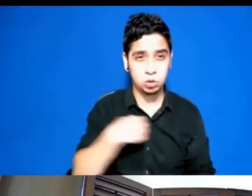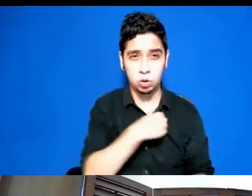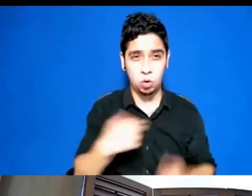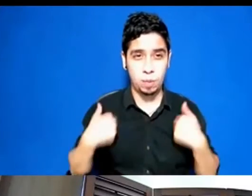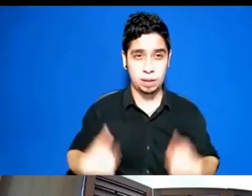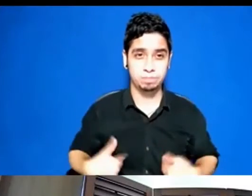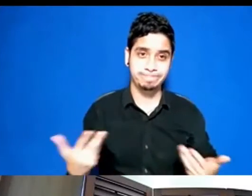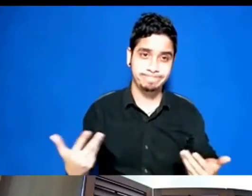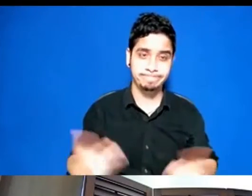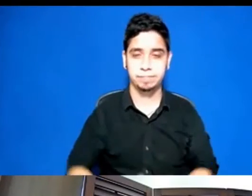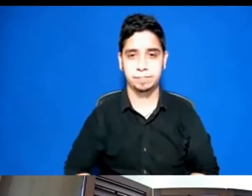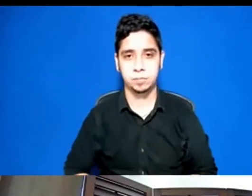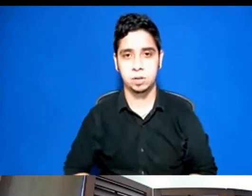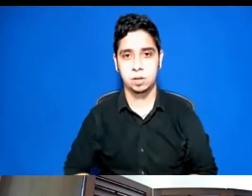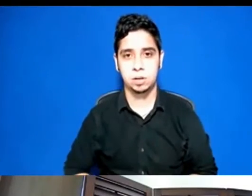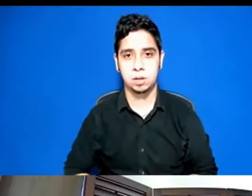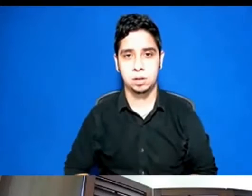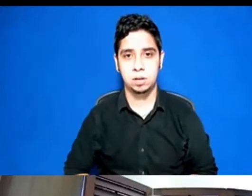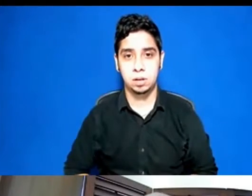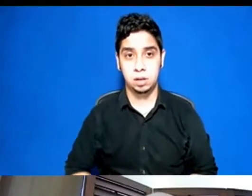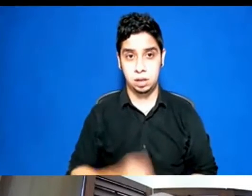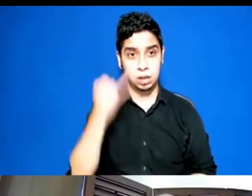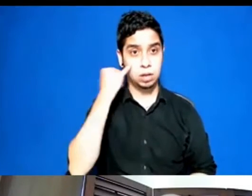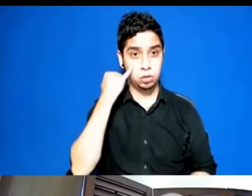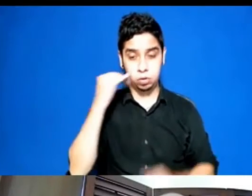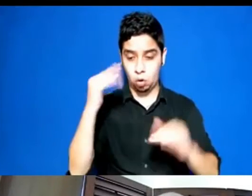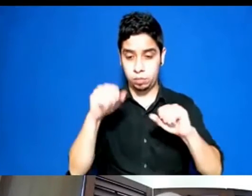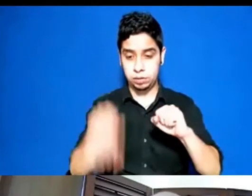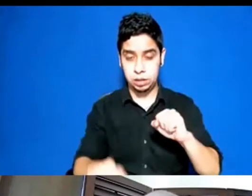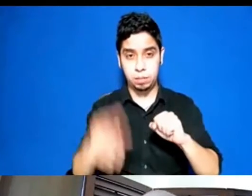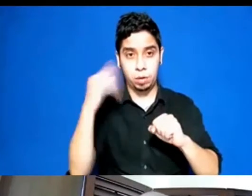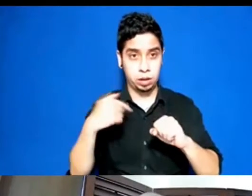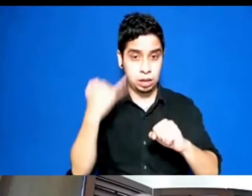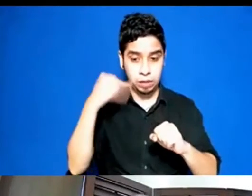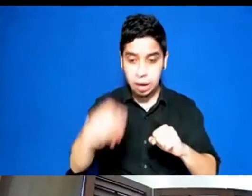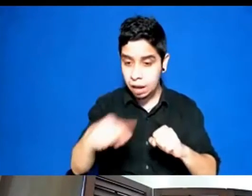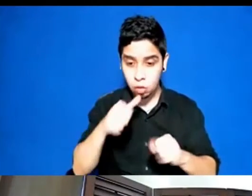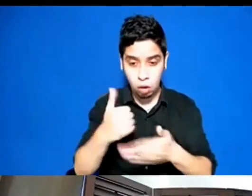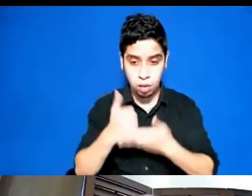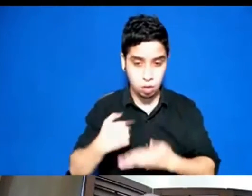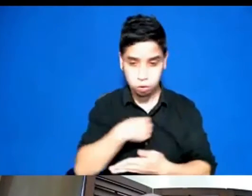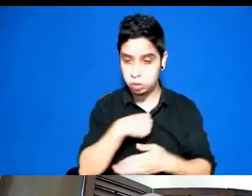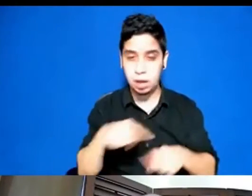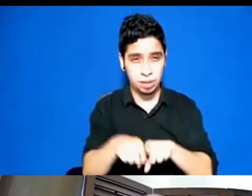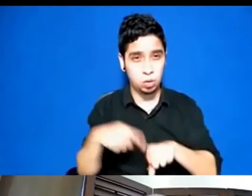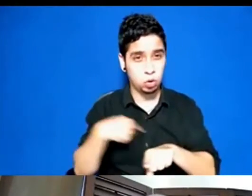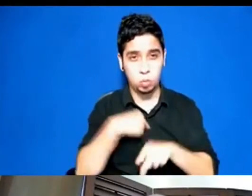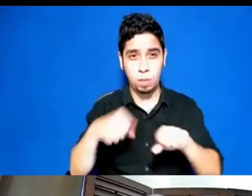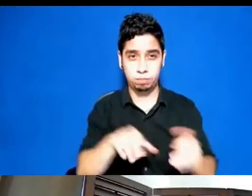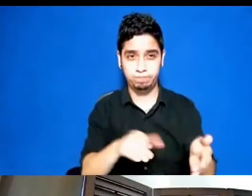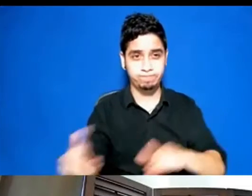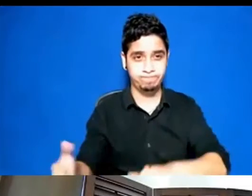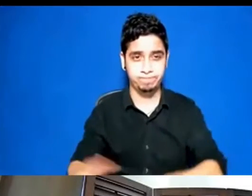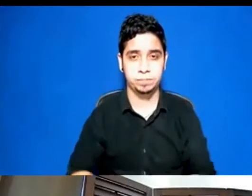Bien, yo espero que sí, porque si no, nosotros no sobrevivimos. Es así, es así. Pero hablaste ahorita de verdad lo que ocurrió en